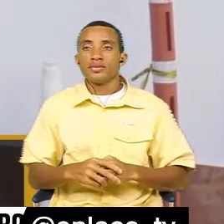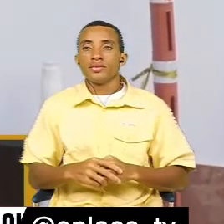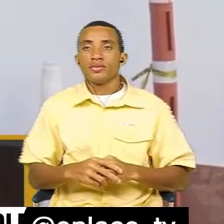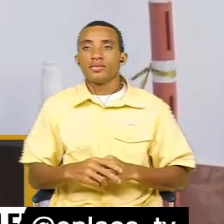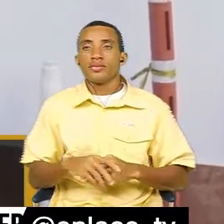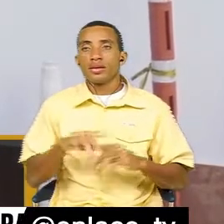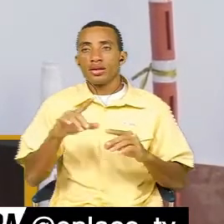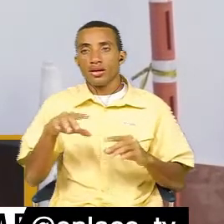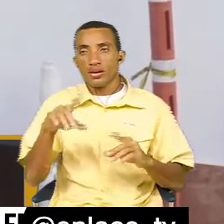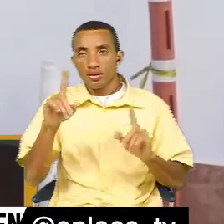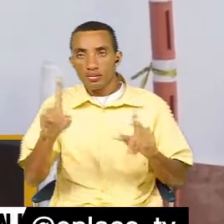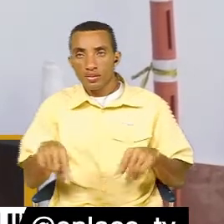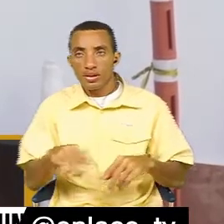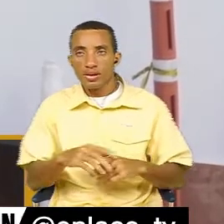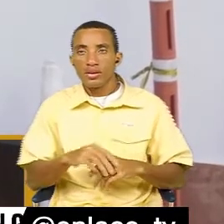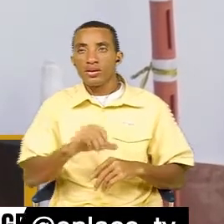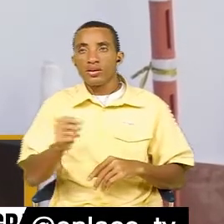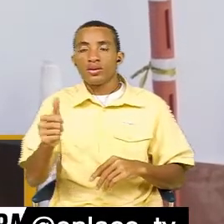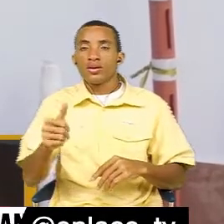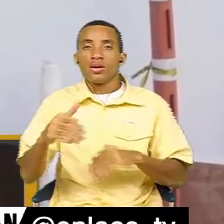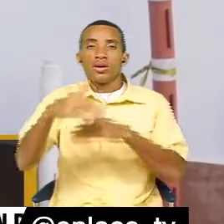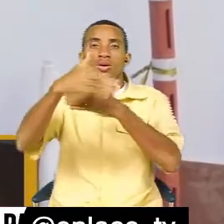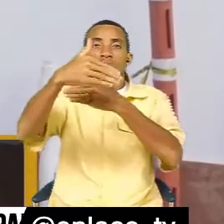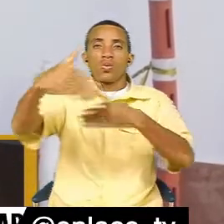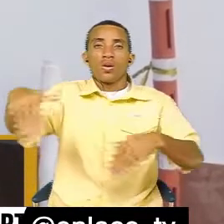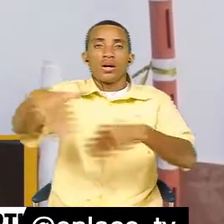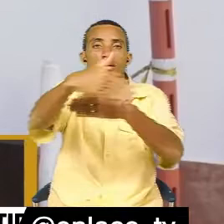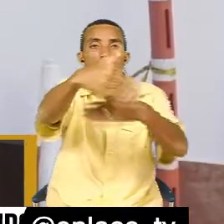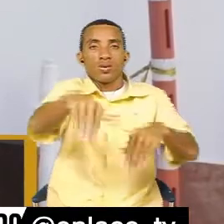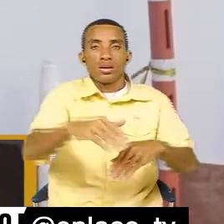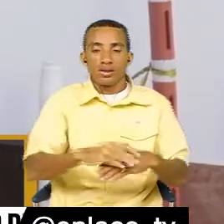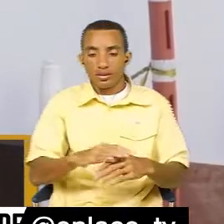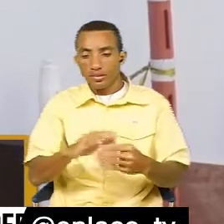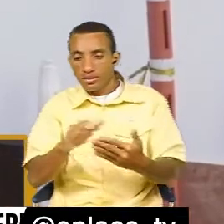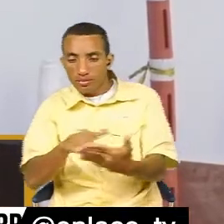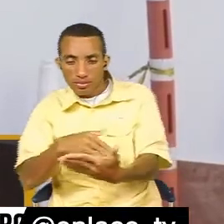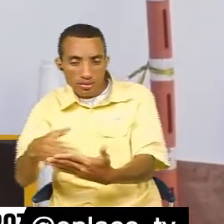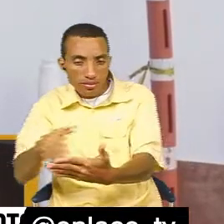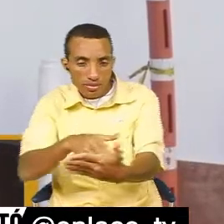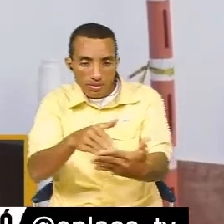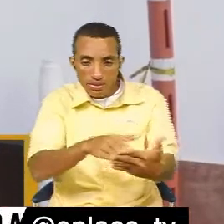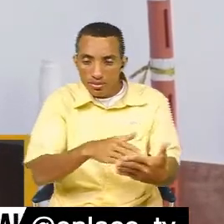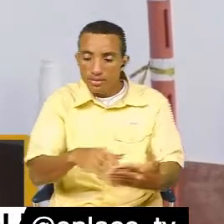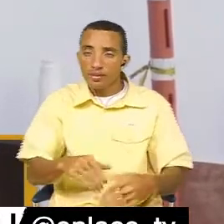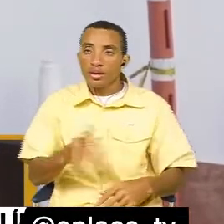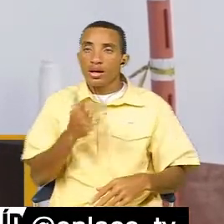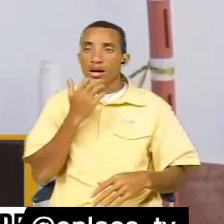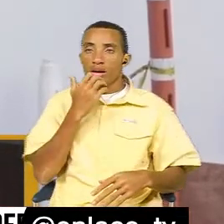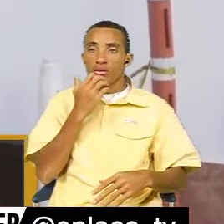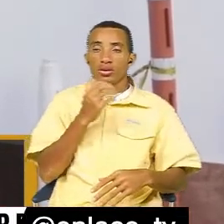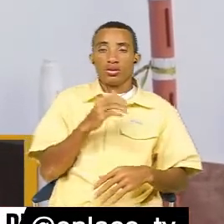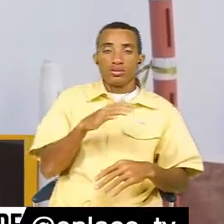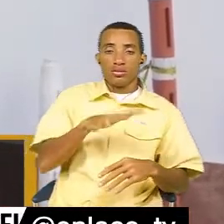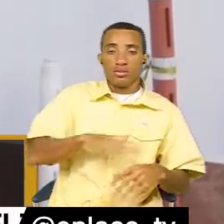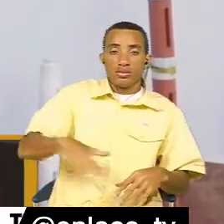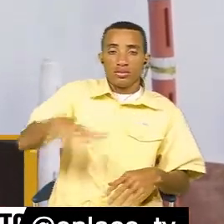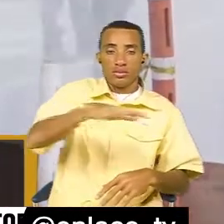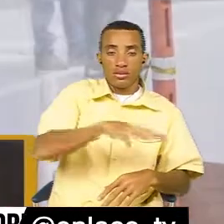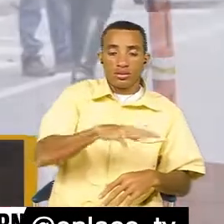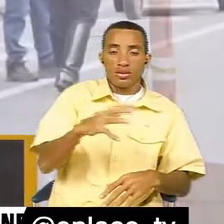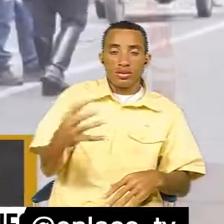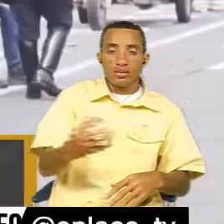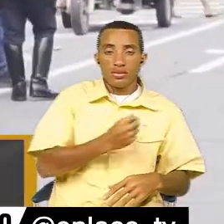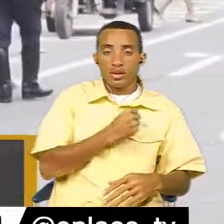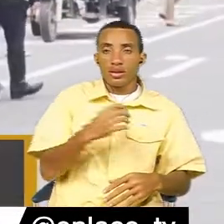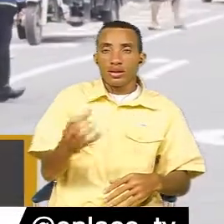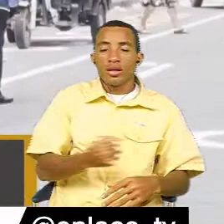demarquen más las otras cuadras que hacen falta, porque es que el horario alrededor de la plaza de mercado hasta las 7, entonces, ¿qué están haciendo